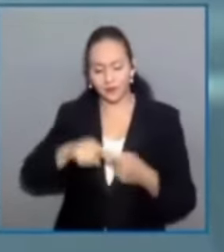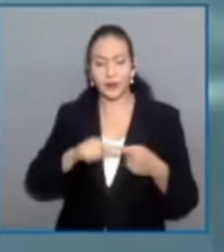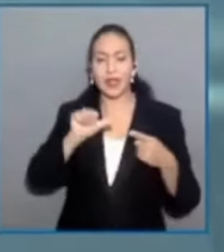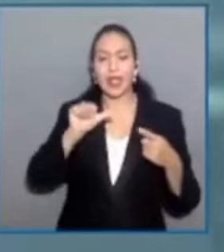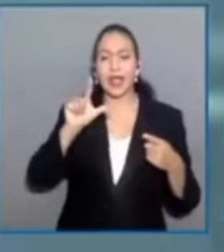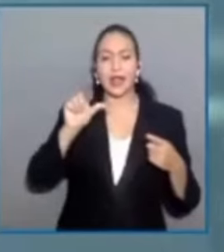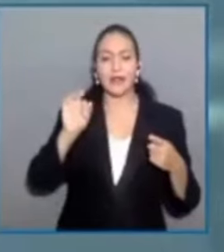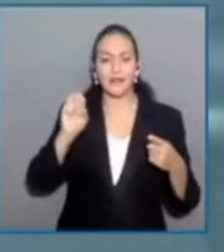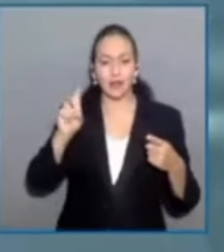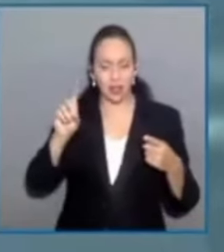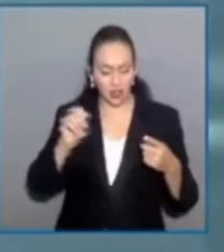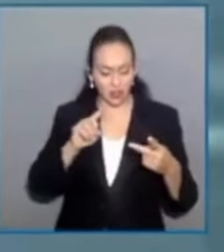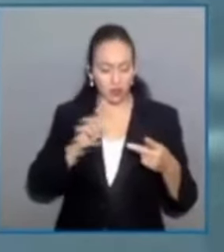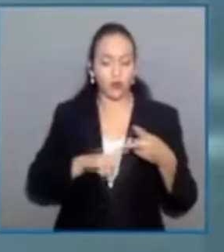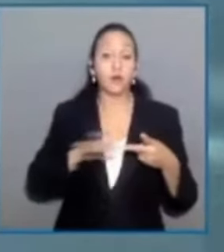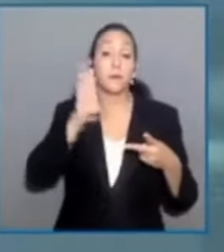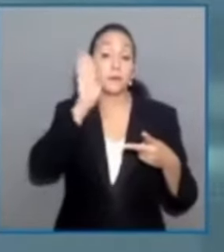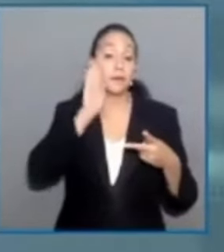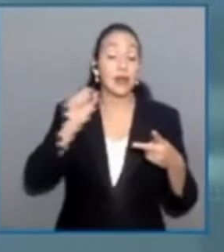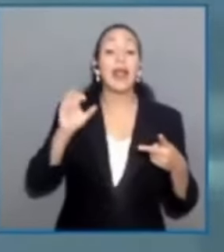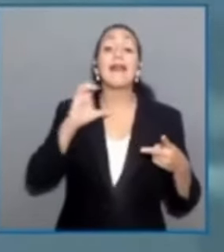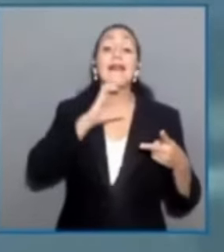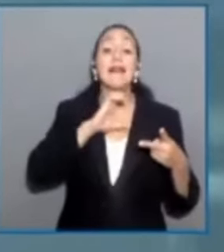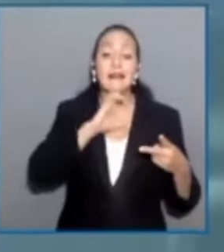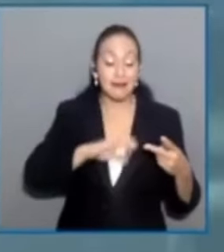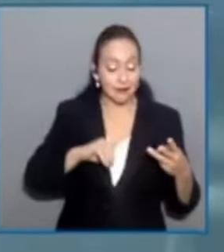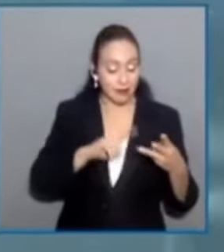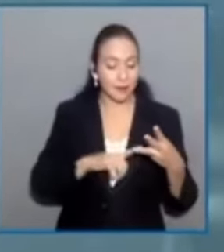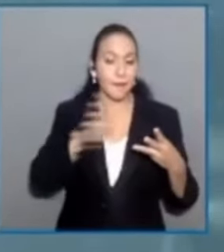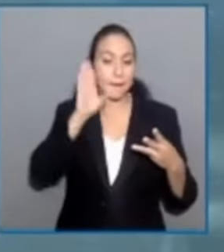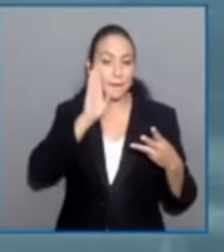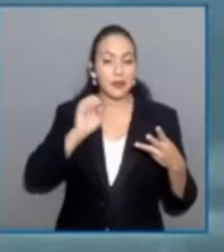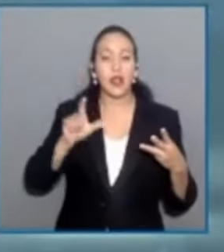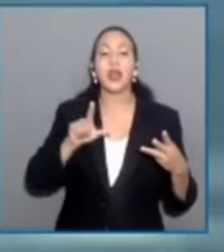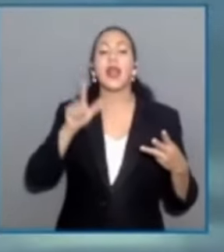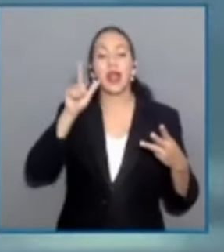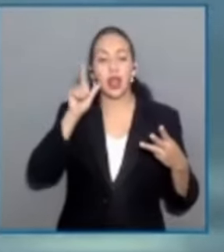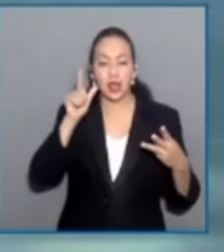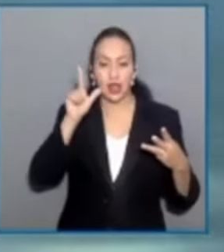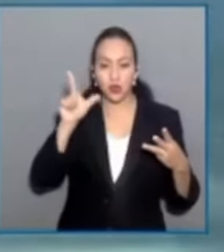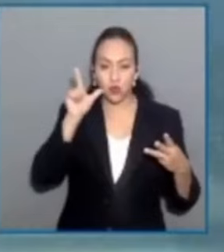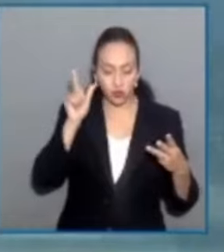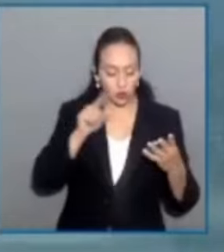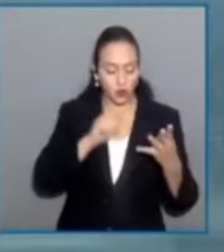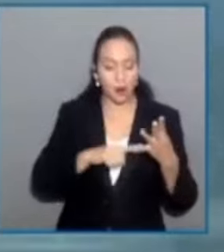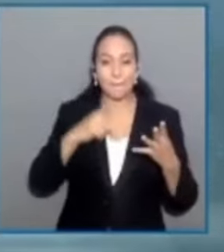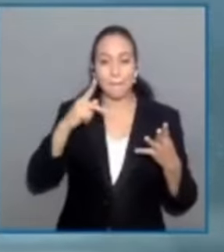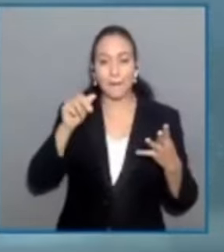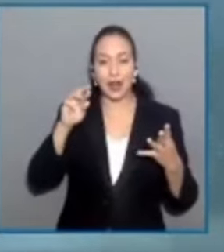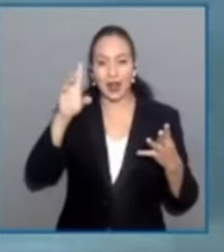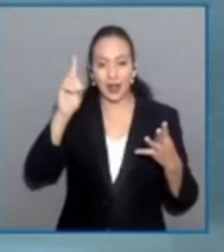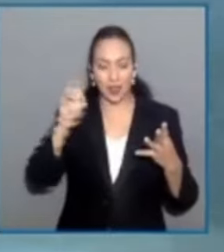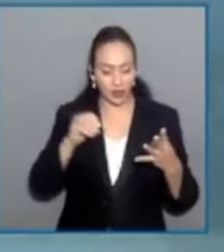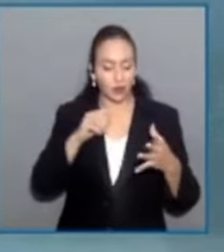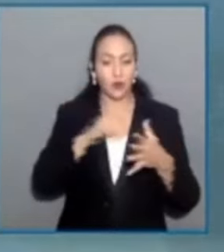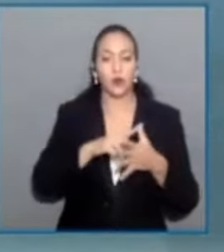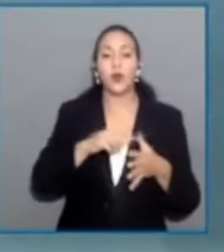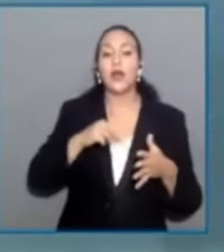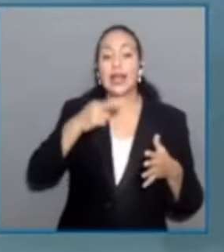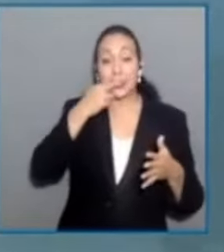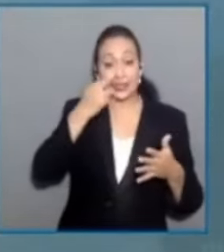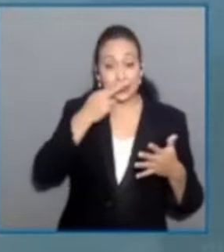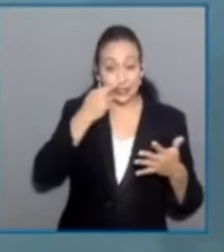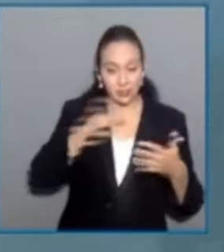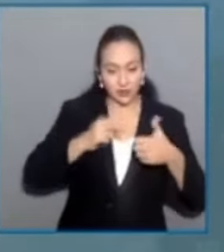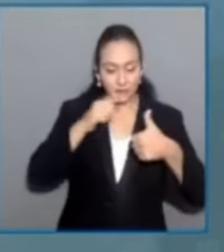Juan Luis González Alcántara carrancá Luis María Aguilar Morales Jorge Mario Pardo rebolledo Ana Margarita Ríos farjat Javier